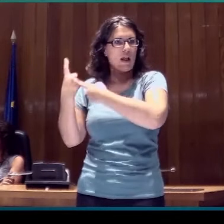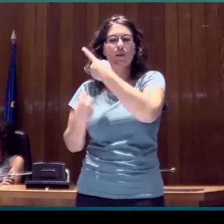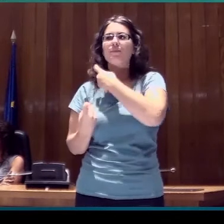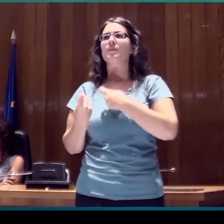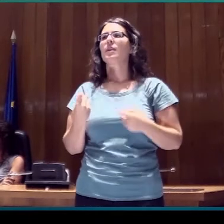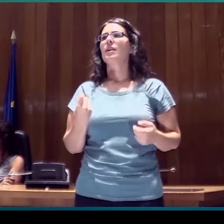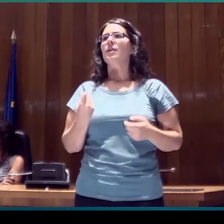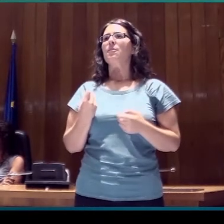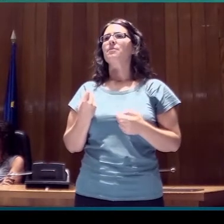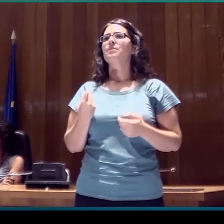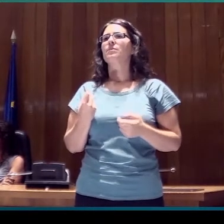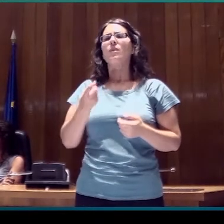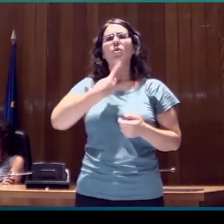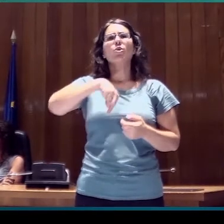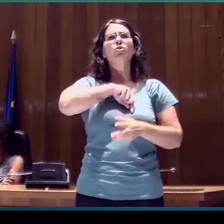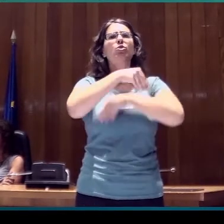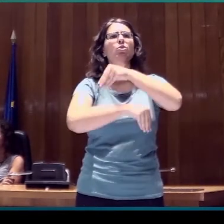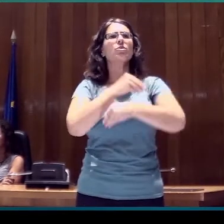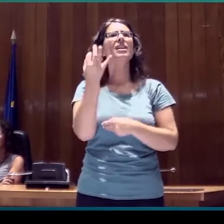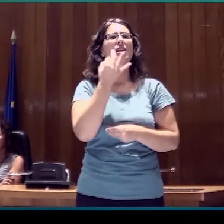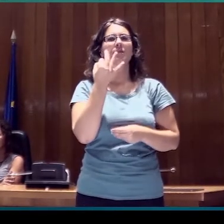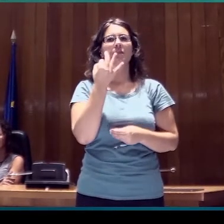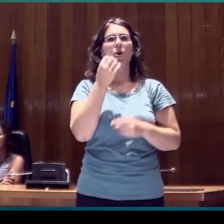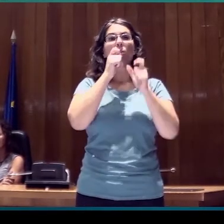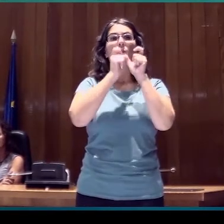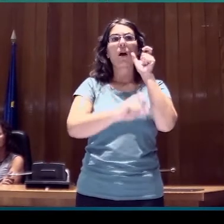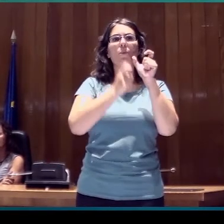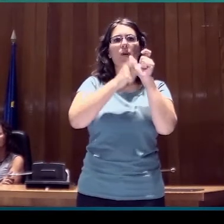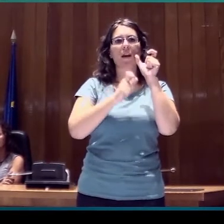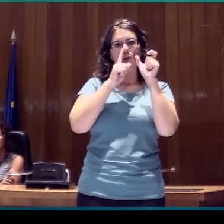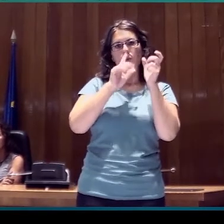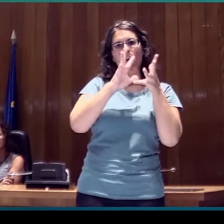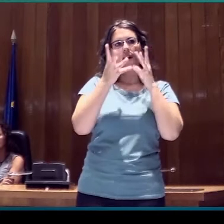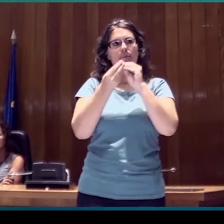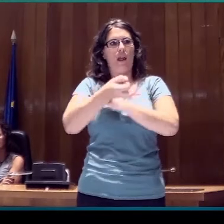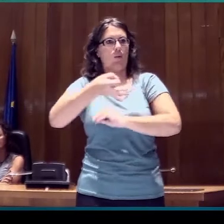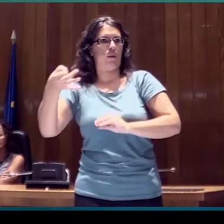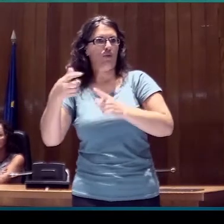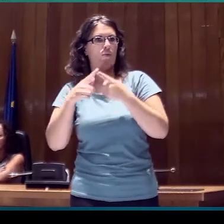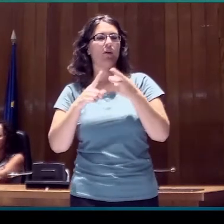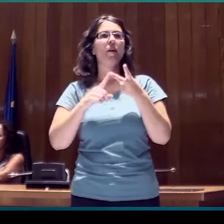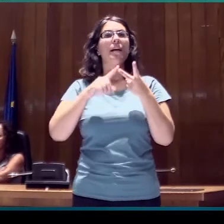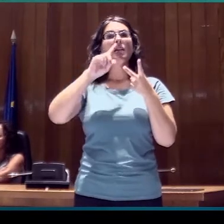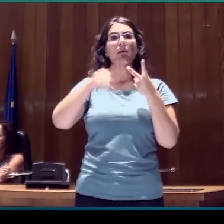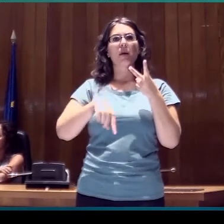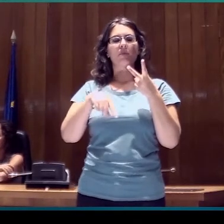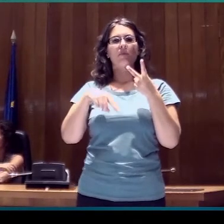hicimos una adecuación del vocabulario y una adecuación inicial de los enunciados de la lengua de